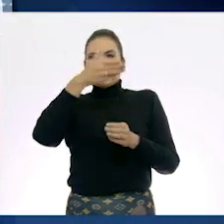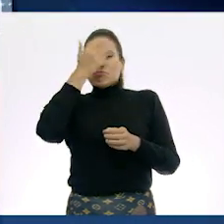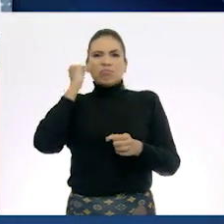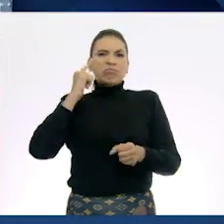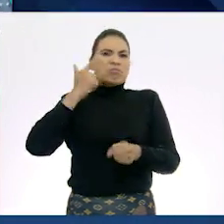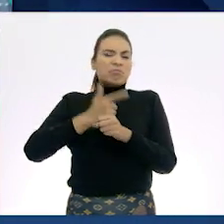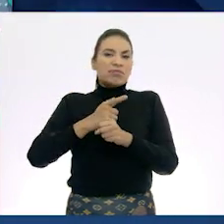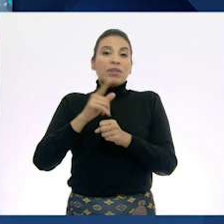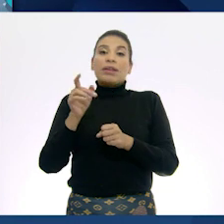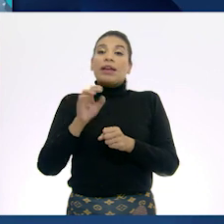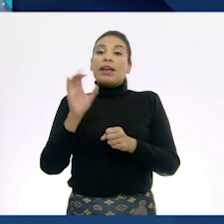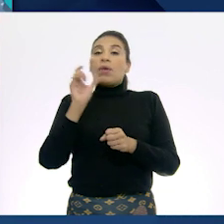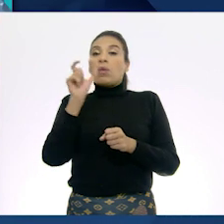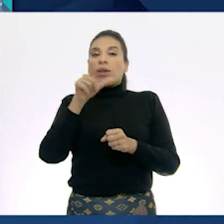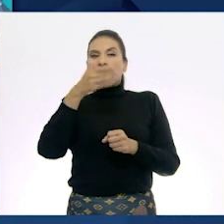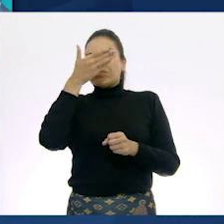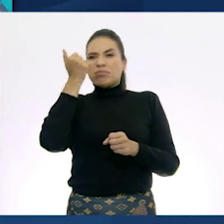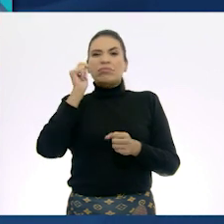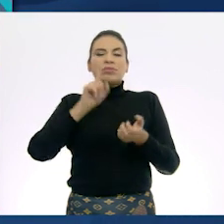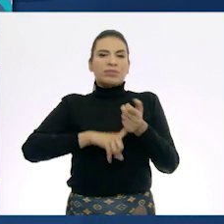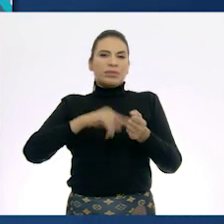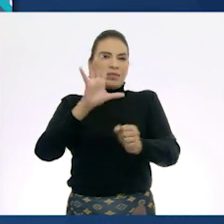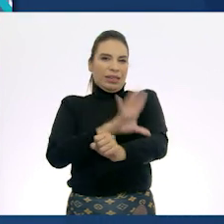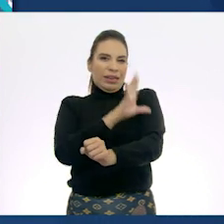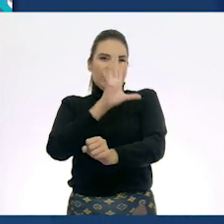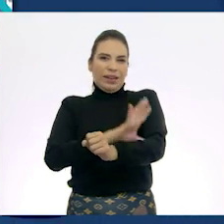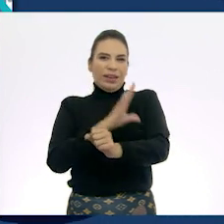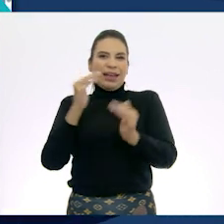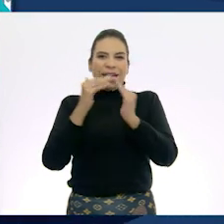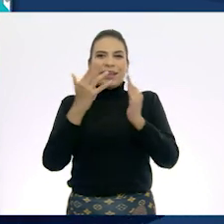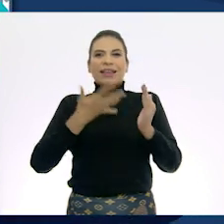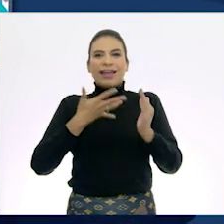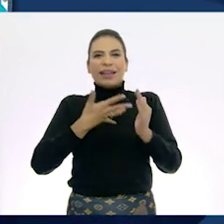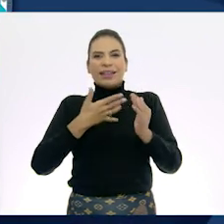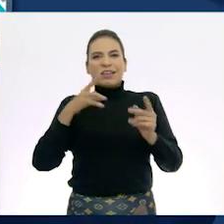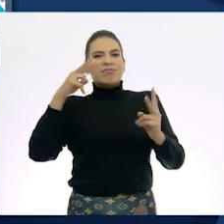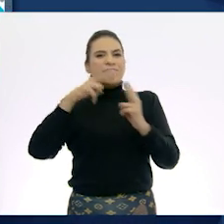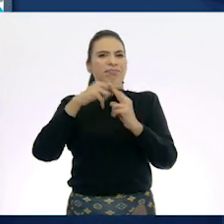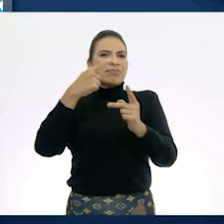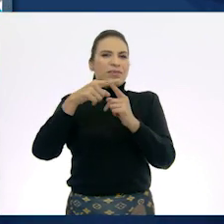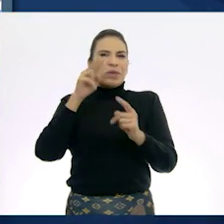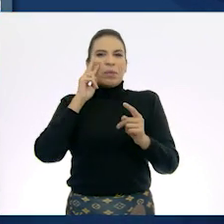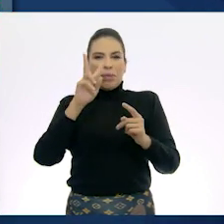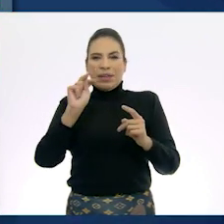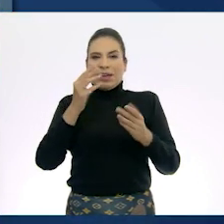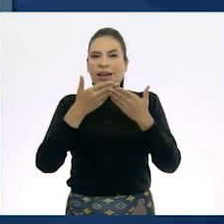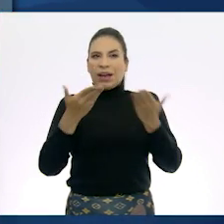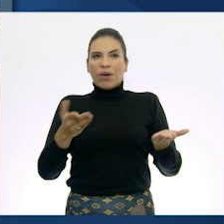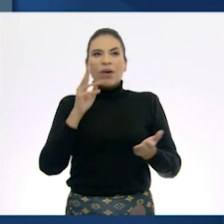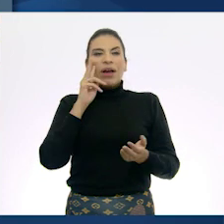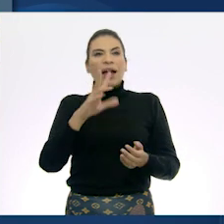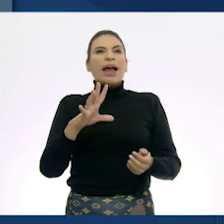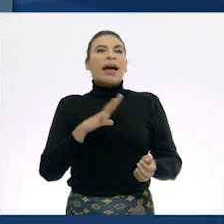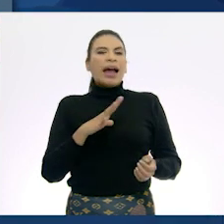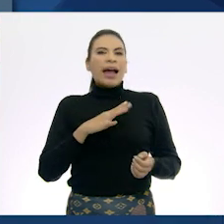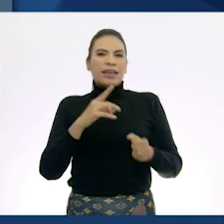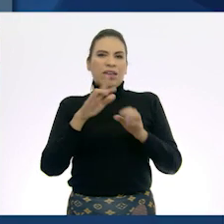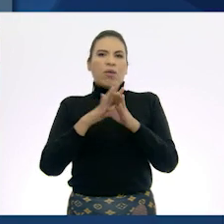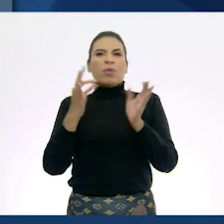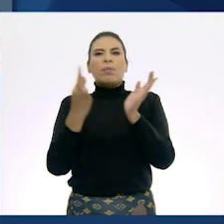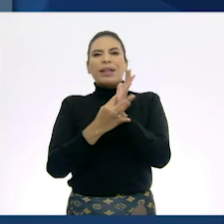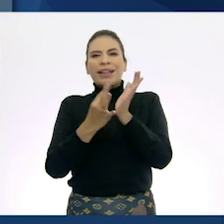no lo creas, en aparatos electrónicos que tienes en casa, como los puedes observar en tu pantalla, pues hay